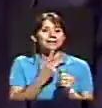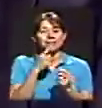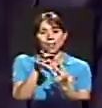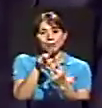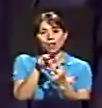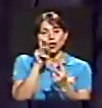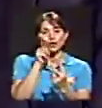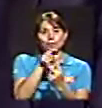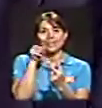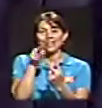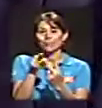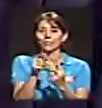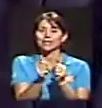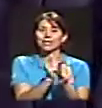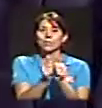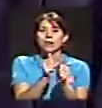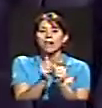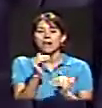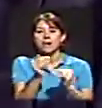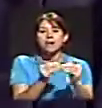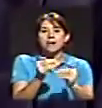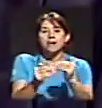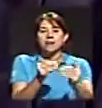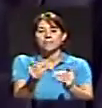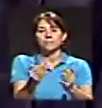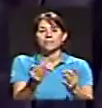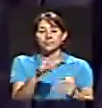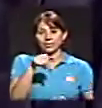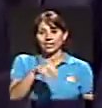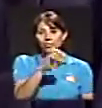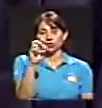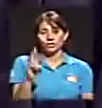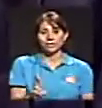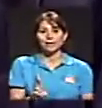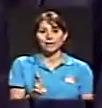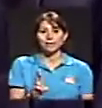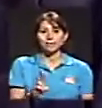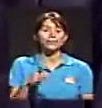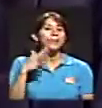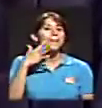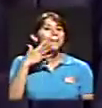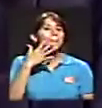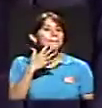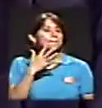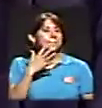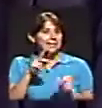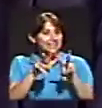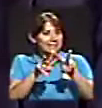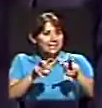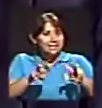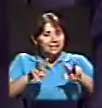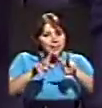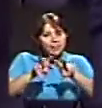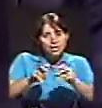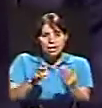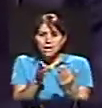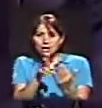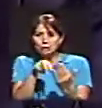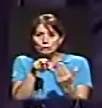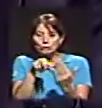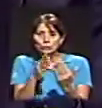dos objetivos. En Costa Rica pareciera, si se examina la Constitución,